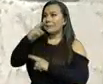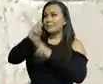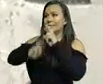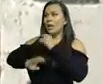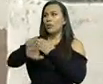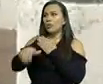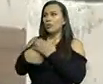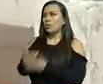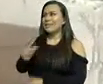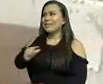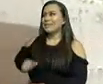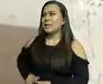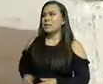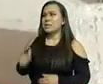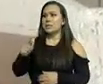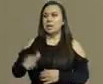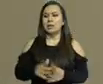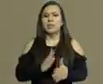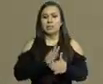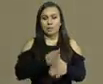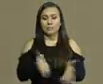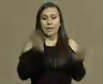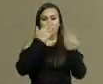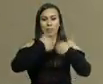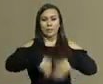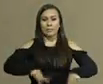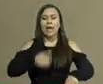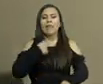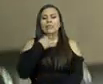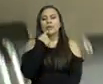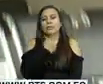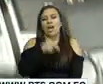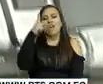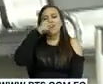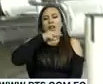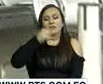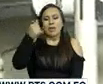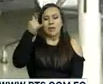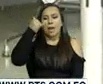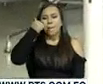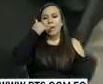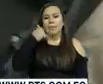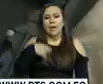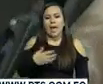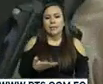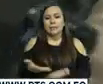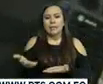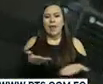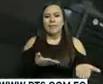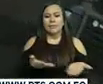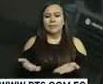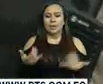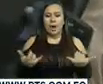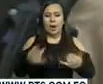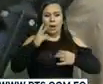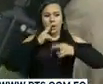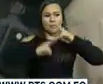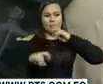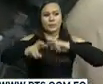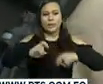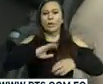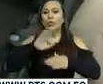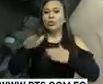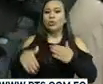rincón de estas instalaciones y después determinaron que era una falsa amenaza el servicio de investigación está tomando